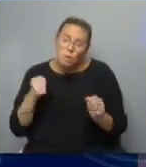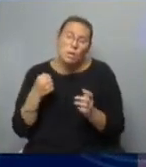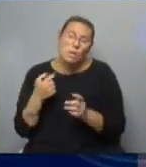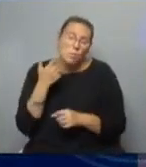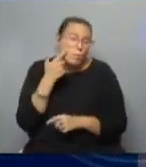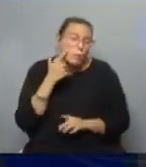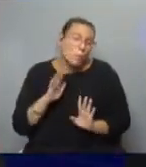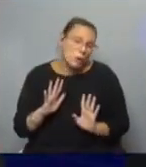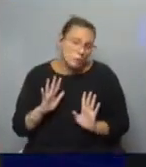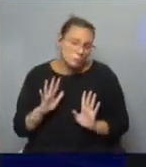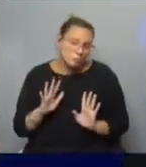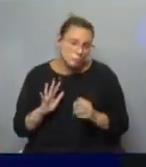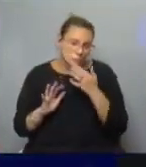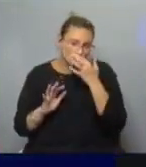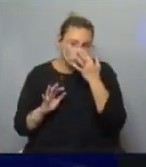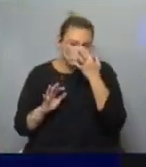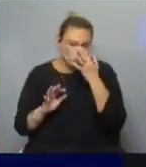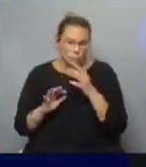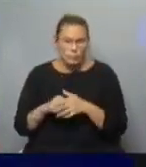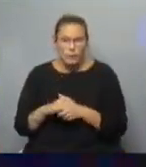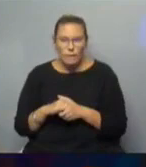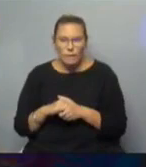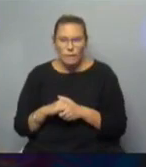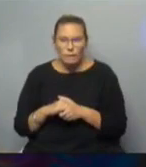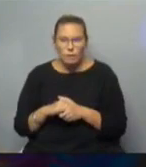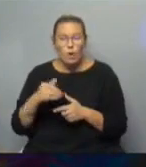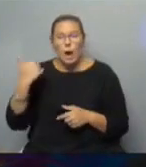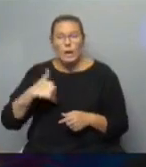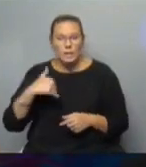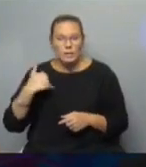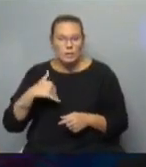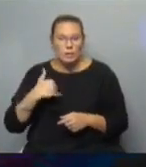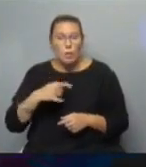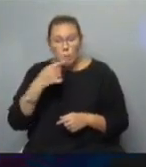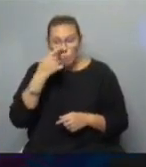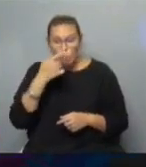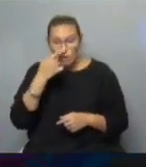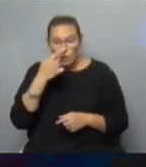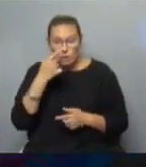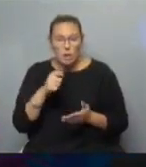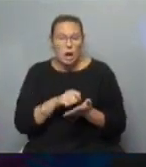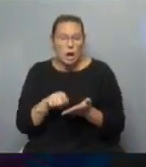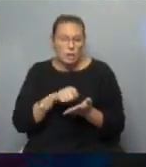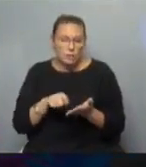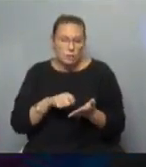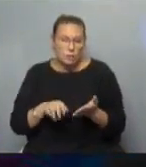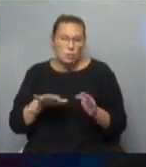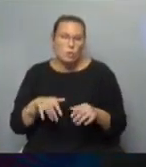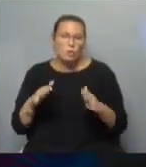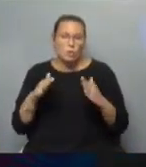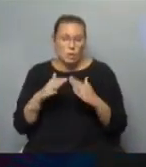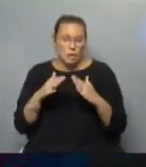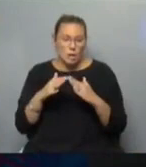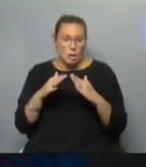Porque además, y eso lo escribieron unos argentinos, muy, muy interesante el artículo, hablando justamente de las residencias,